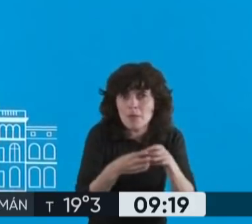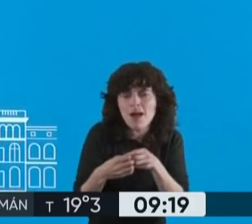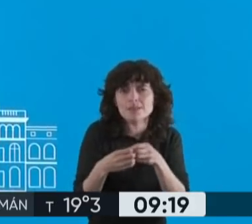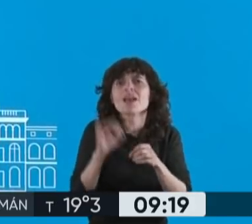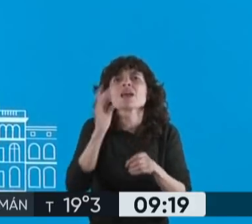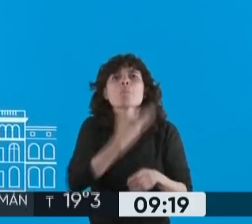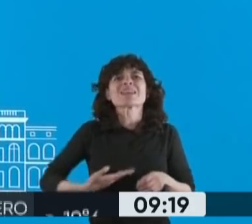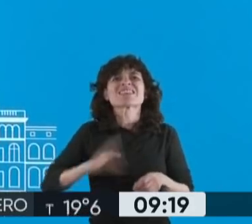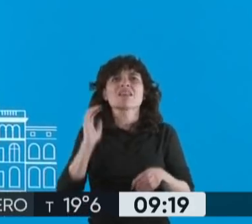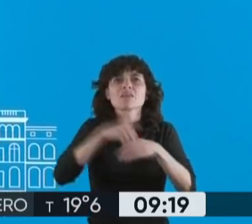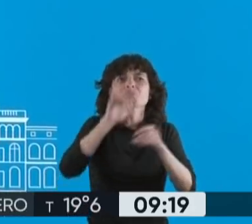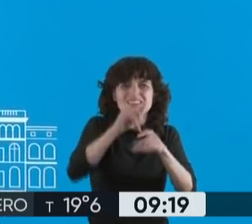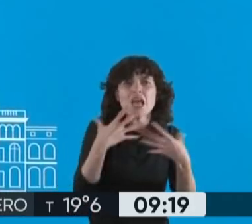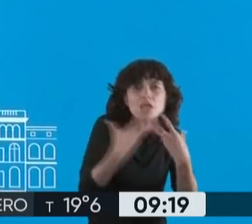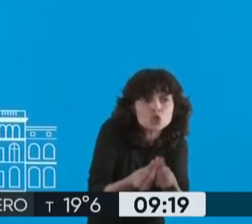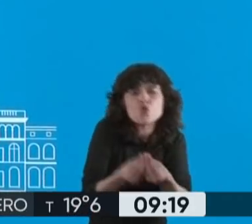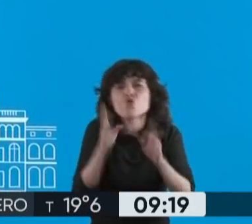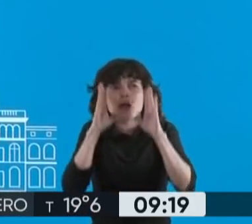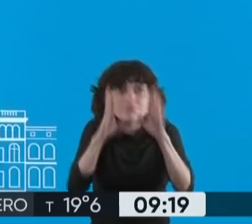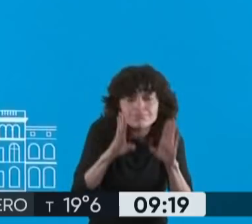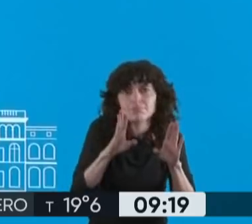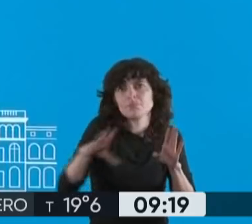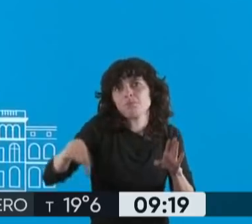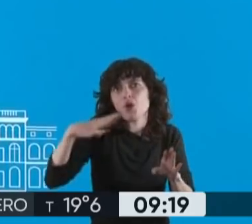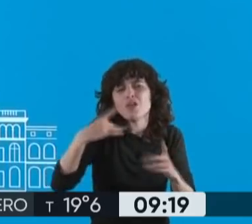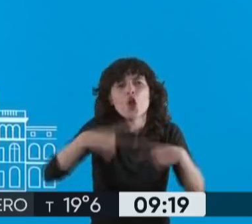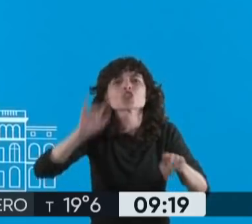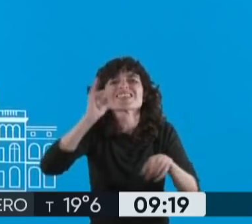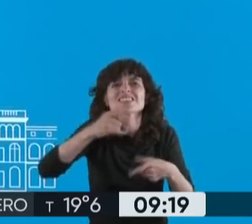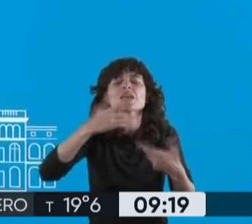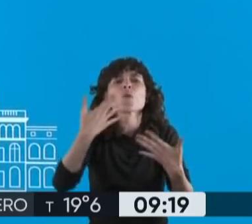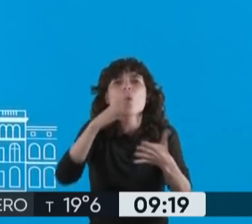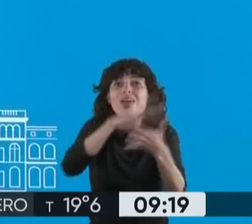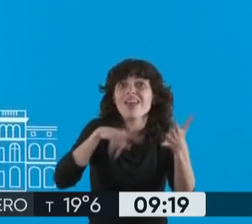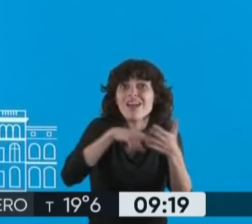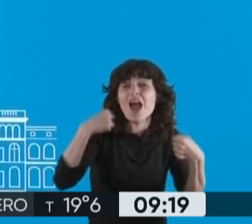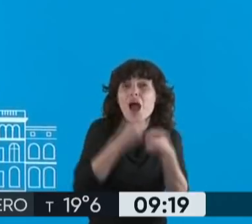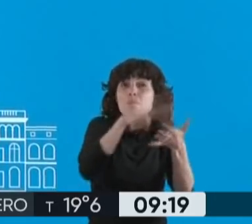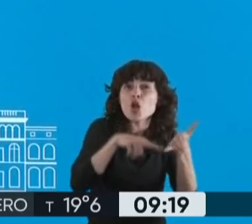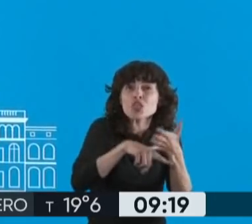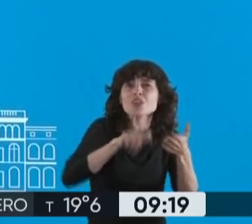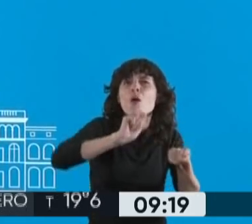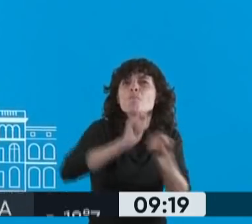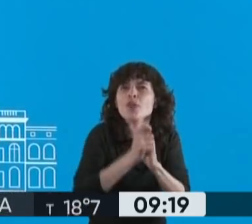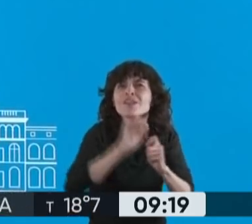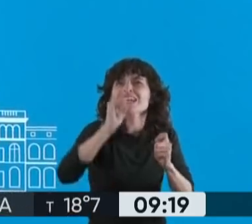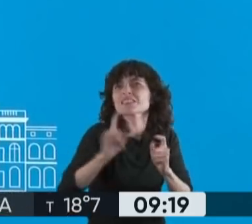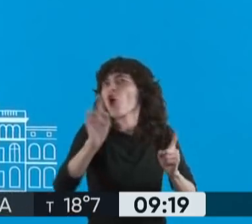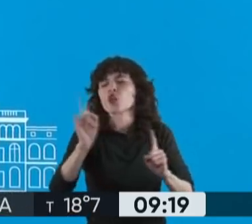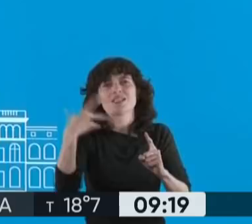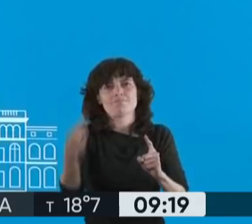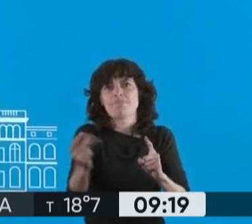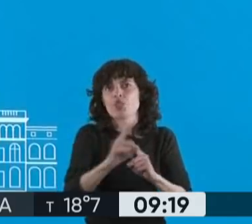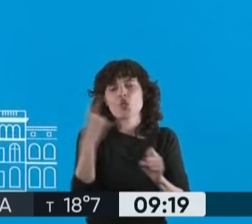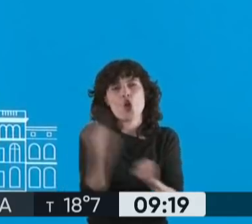del presidente de la Nación con respecto a lo que se podía y lo que no se podía modificar en el proyecto. Cuando